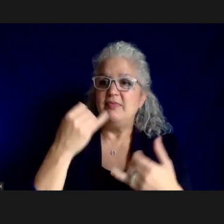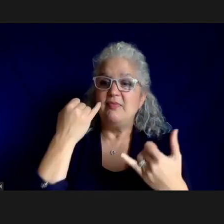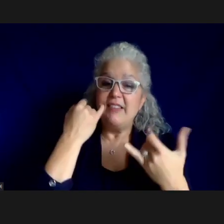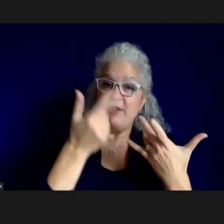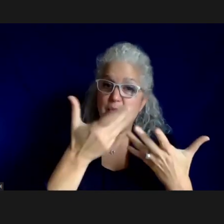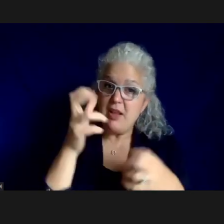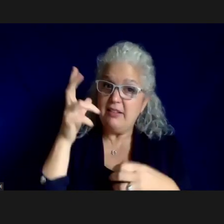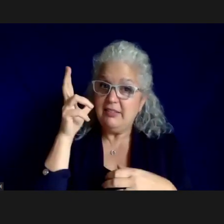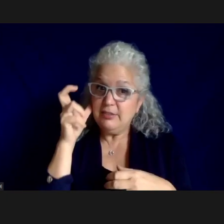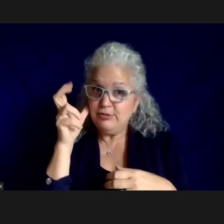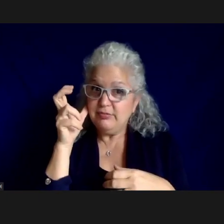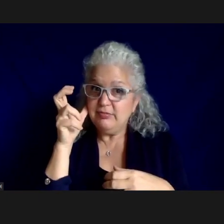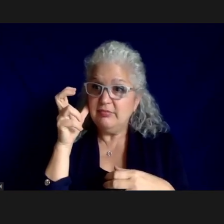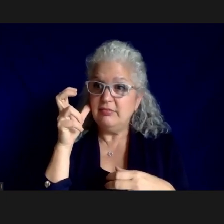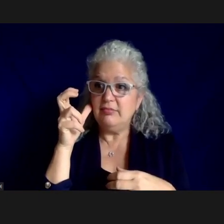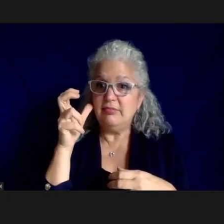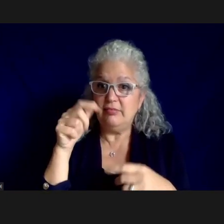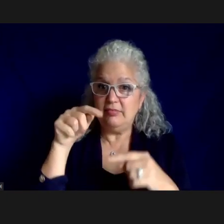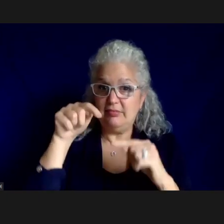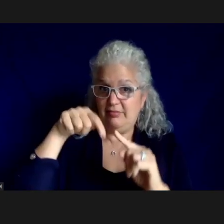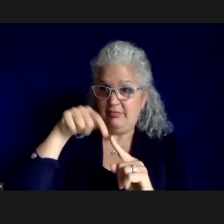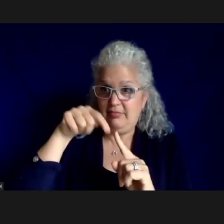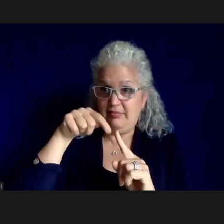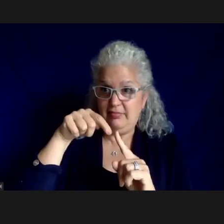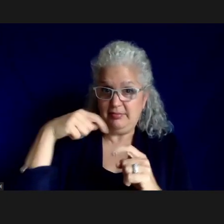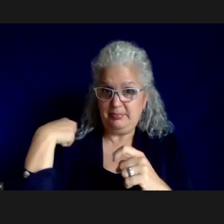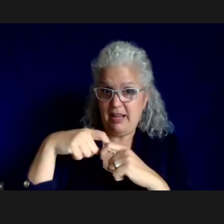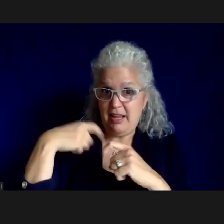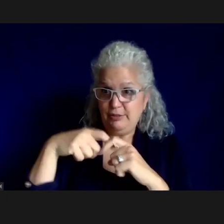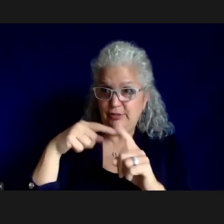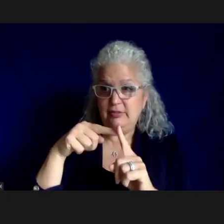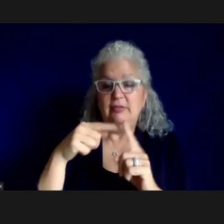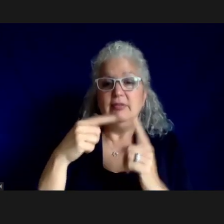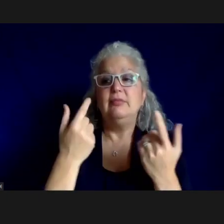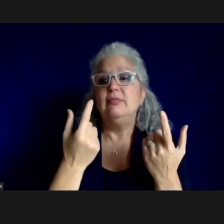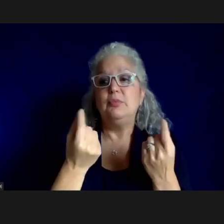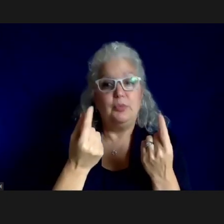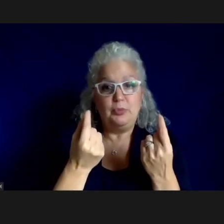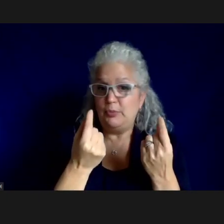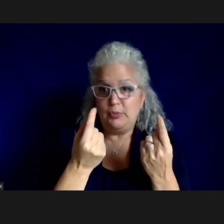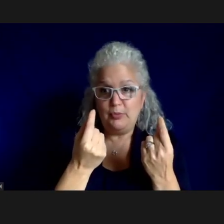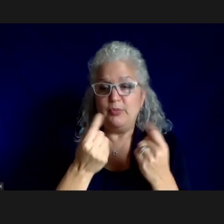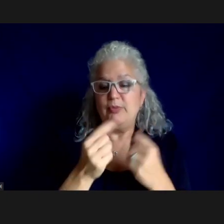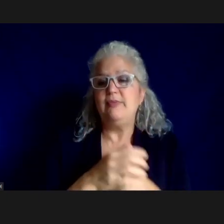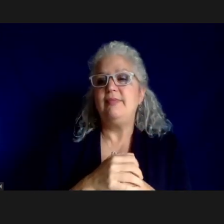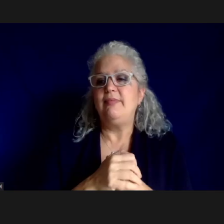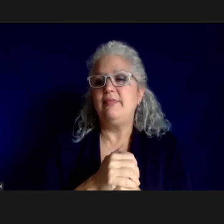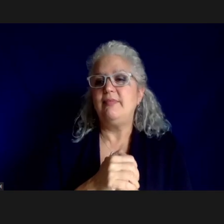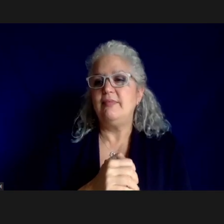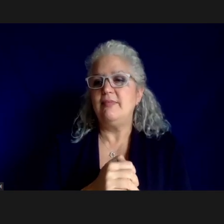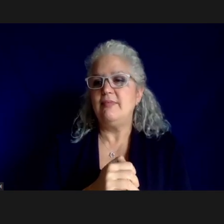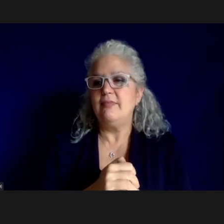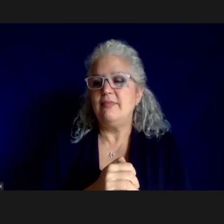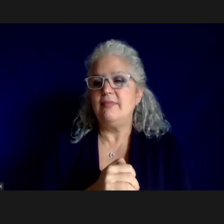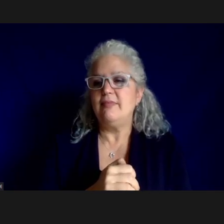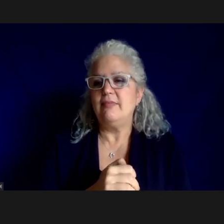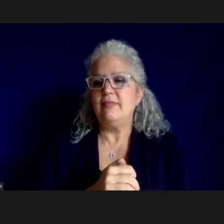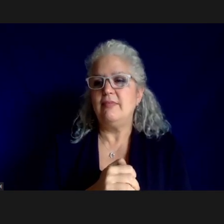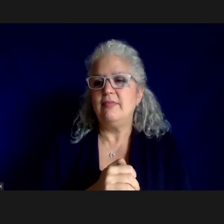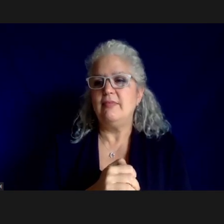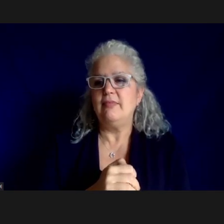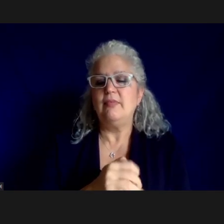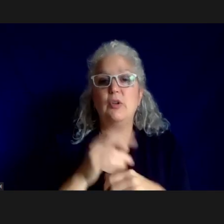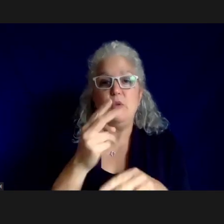esta conversación en español, lo que necesitan hacer, si están utilizando su computadora, oprime